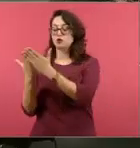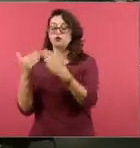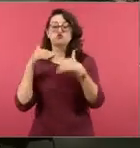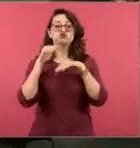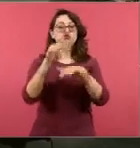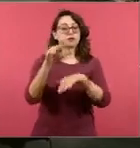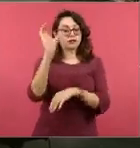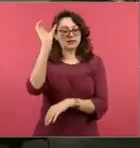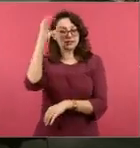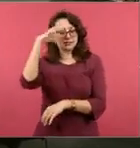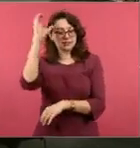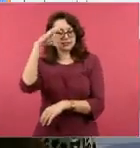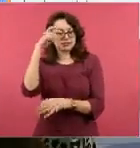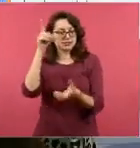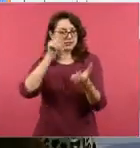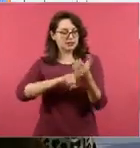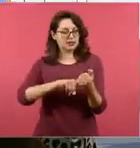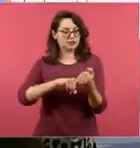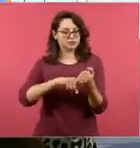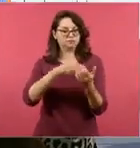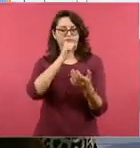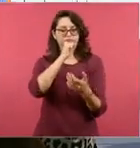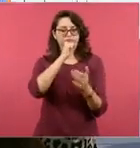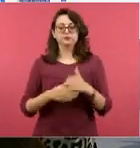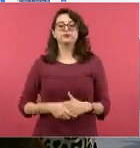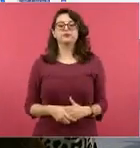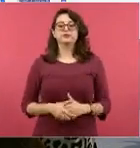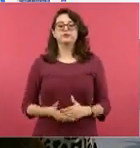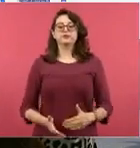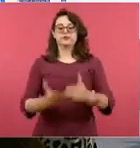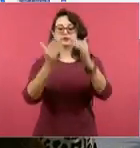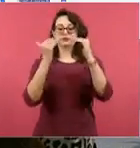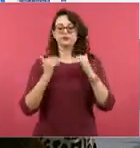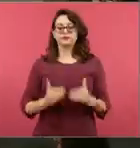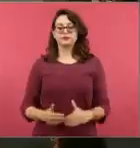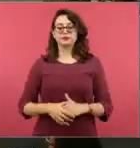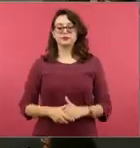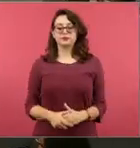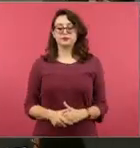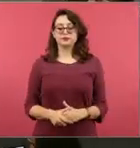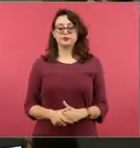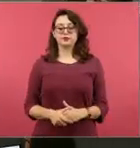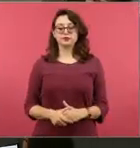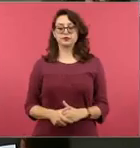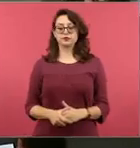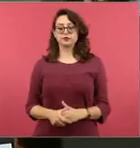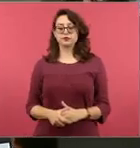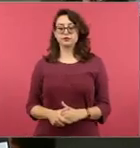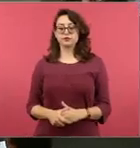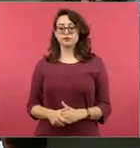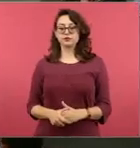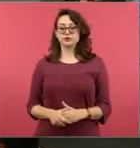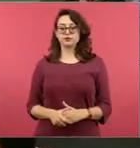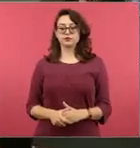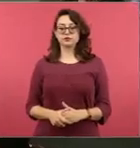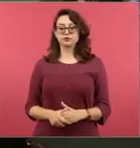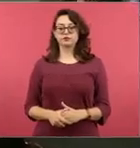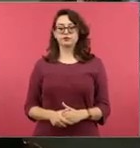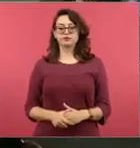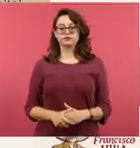estado hablando un poco. Por favor, la siguiente. Ahora, ya de manera